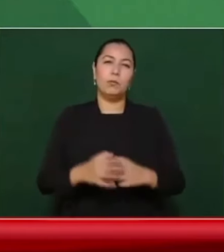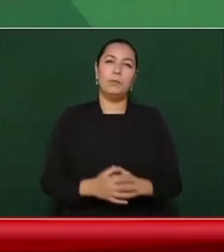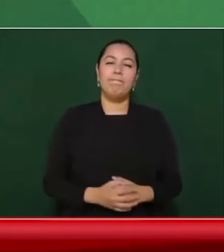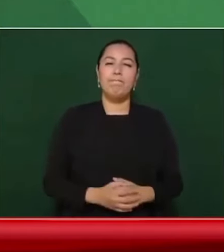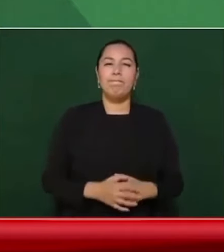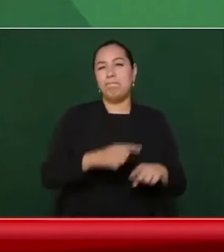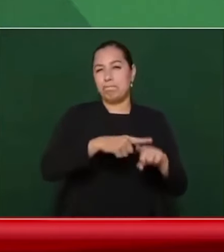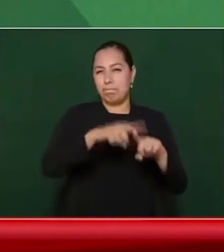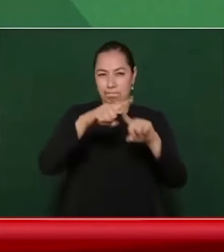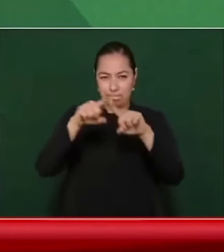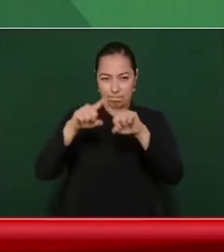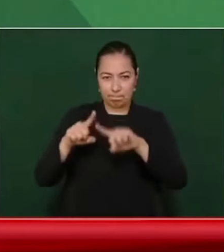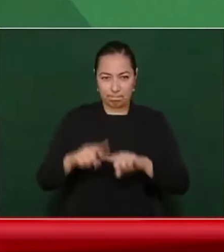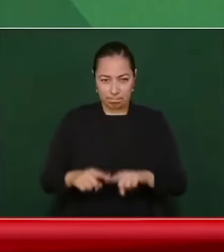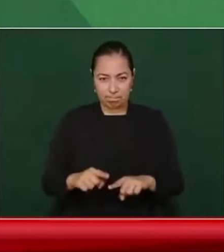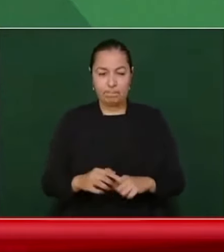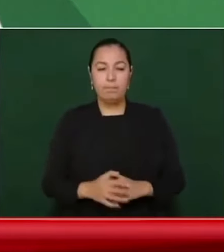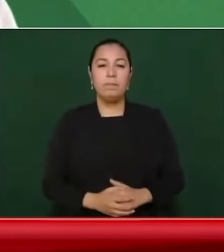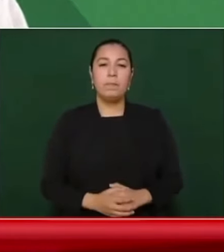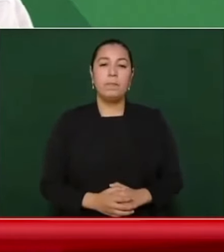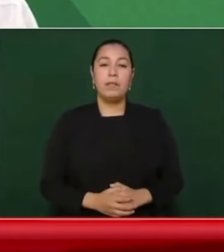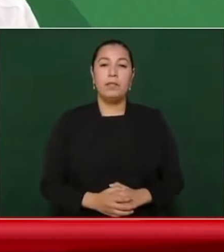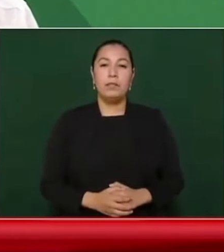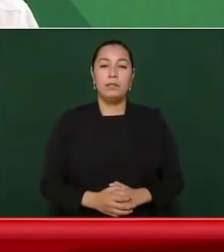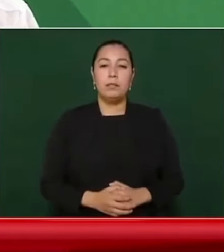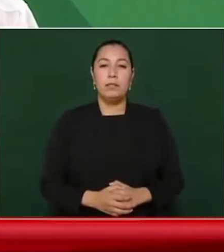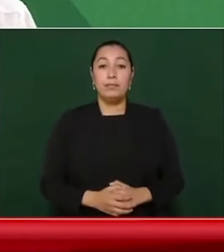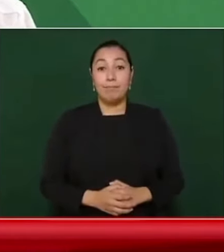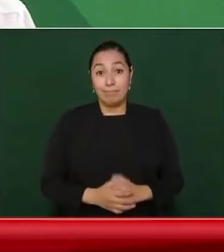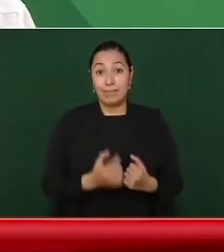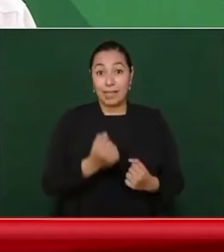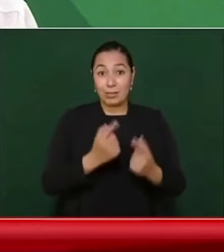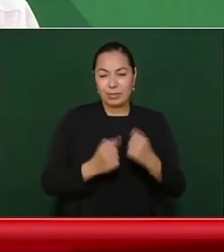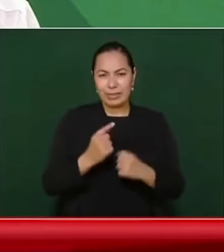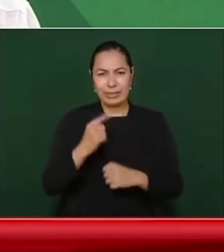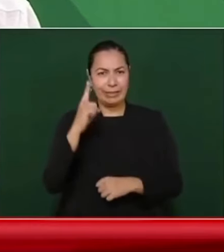ahora con la crisis